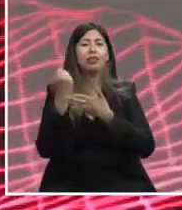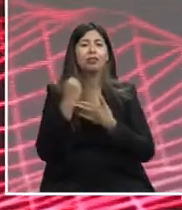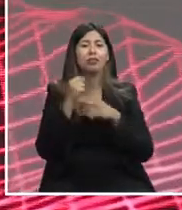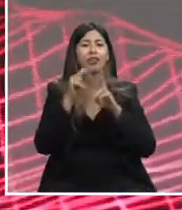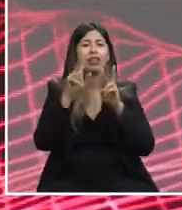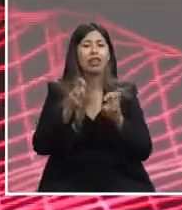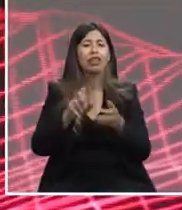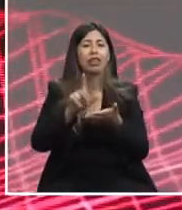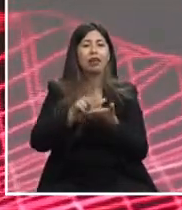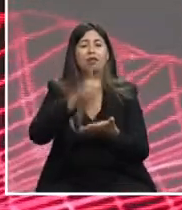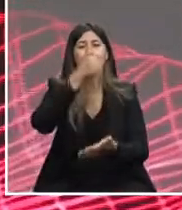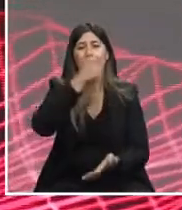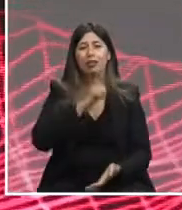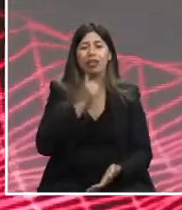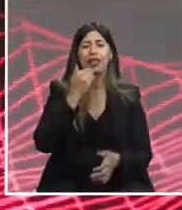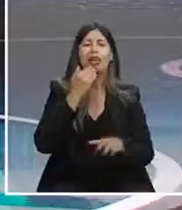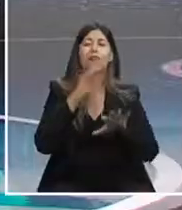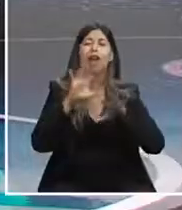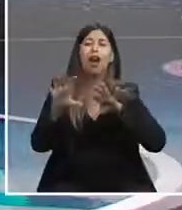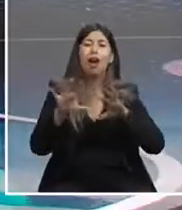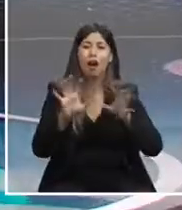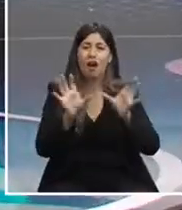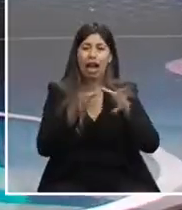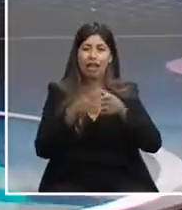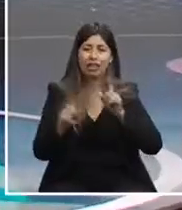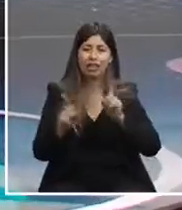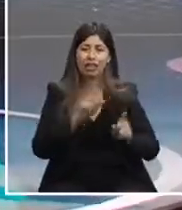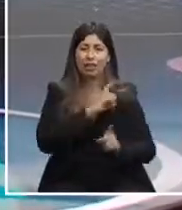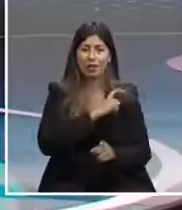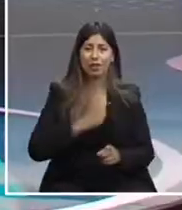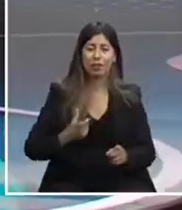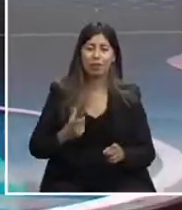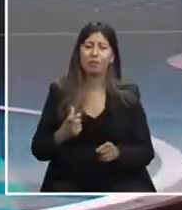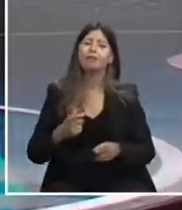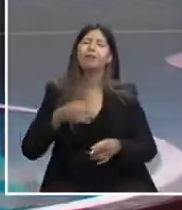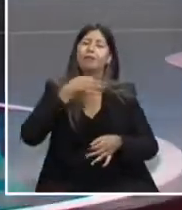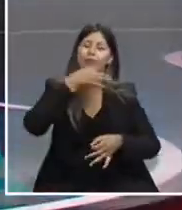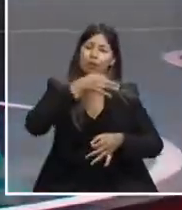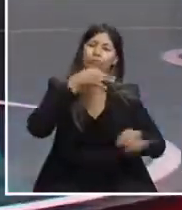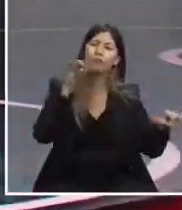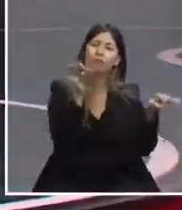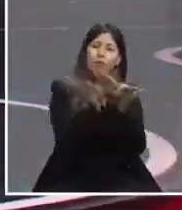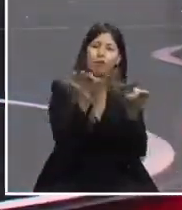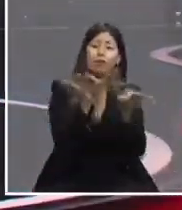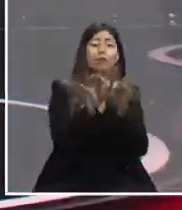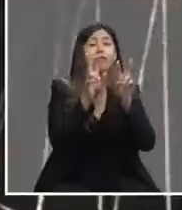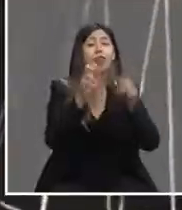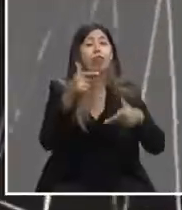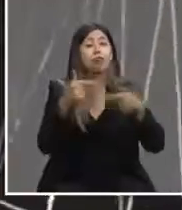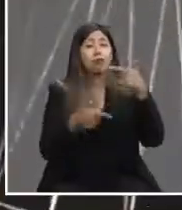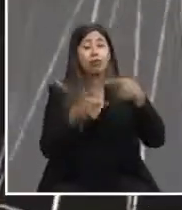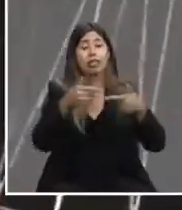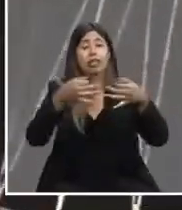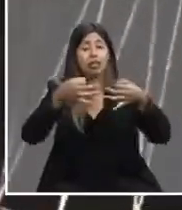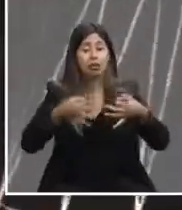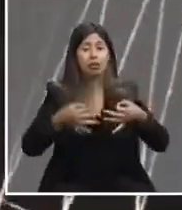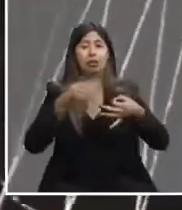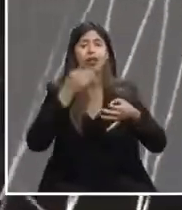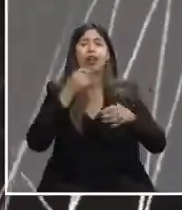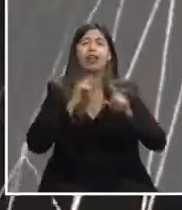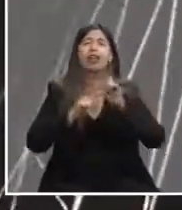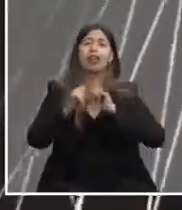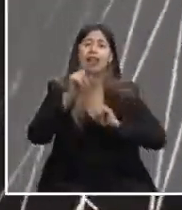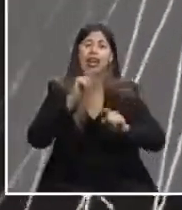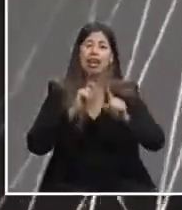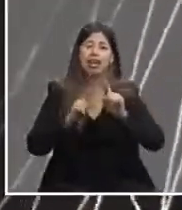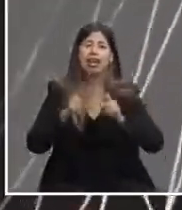privado y las organizaciones gubernamentales en el asesoramiento sobre políticas de seguridad, defensa y evaluación